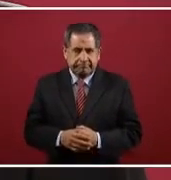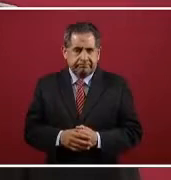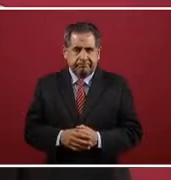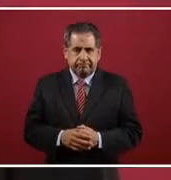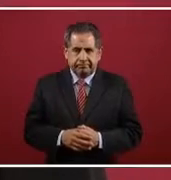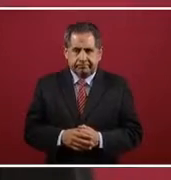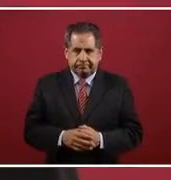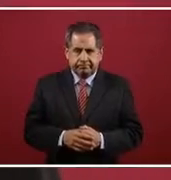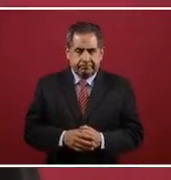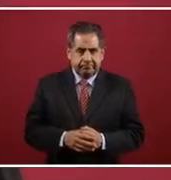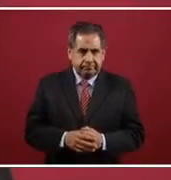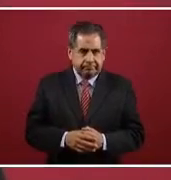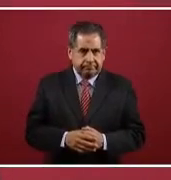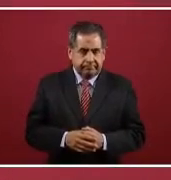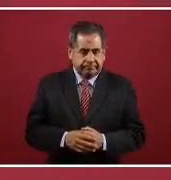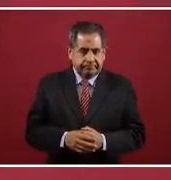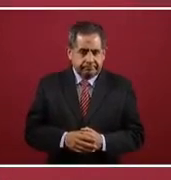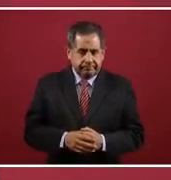la